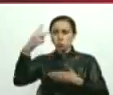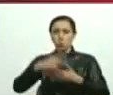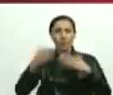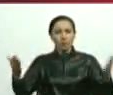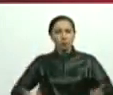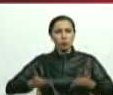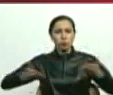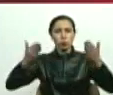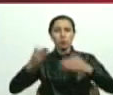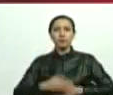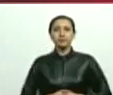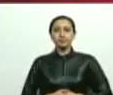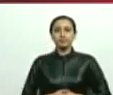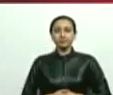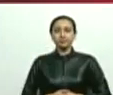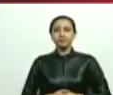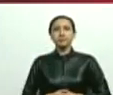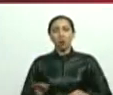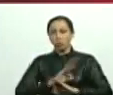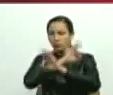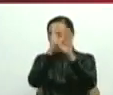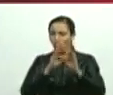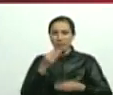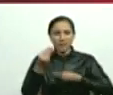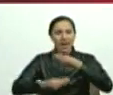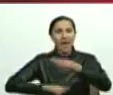motivaciones, sus formas de acción.